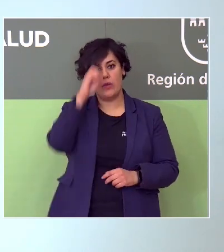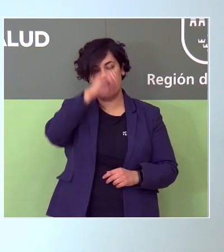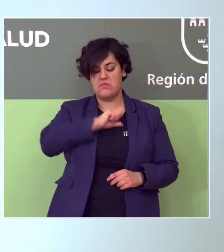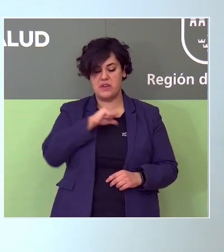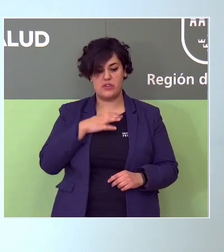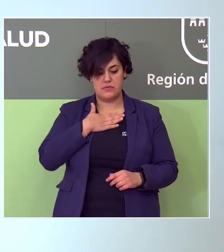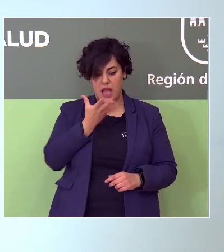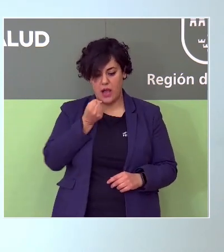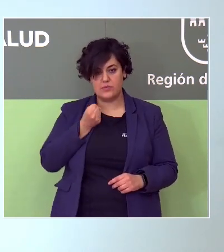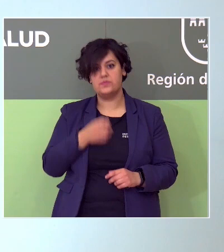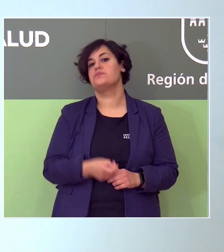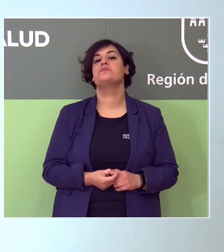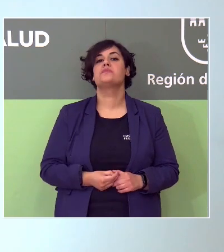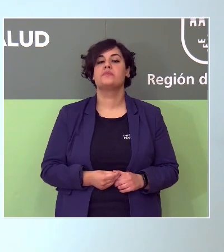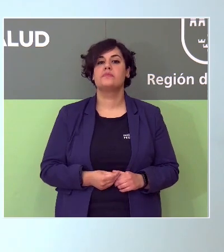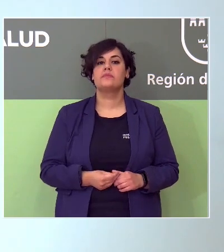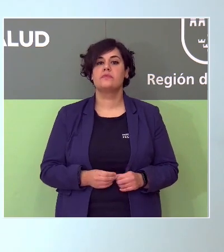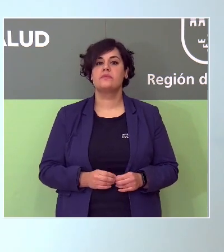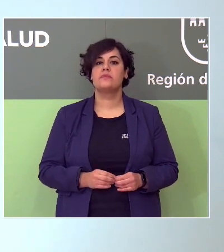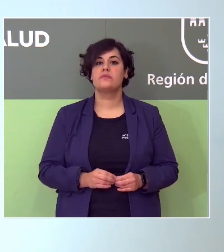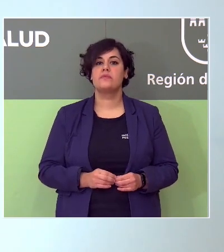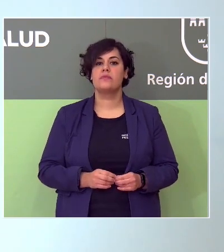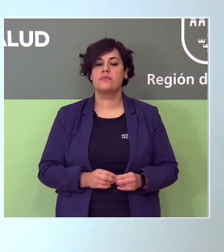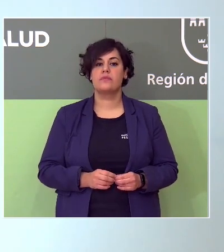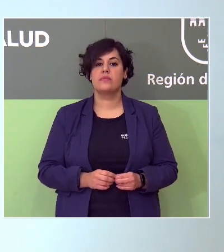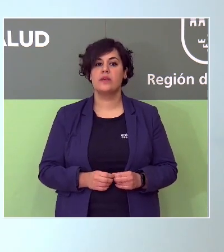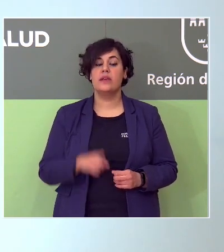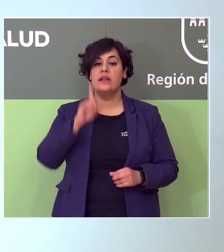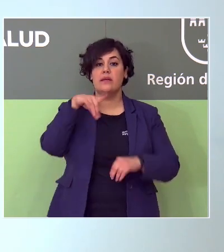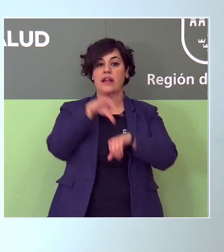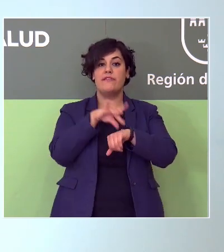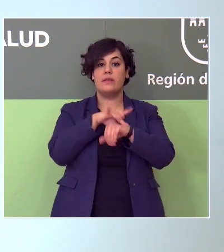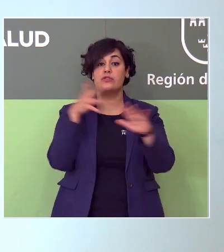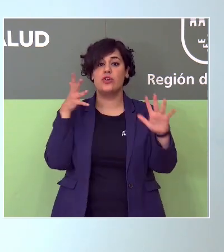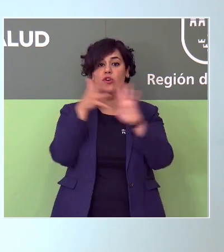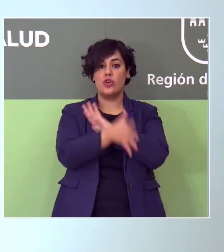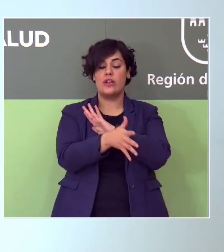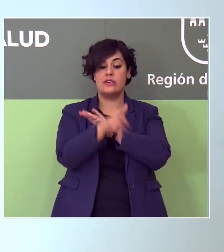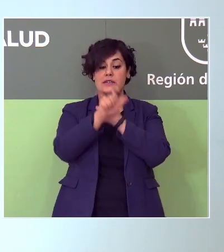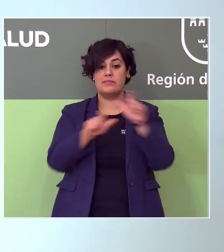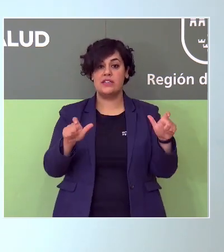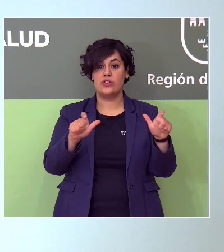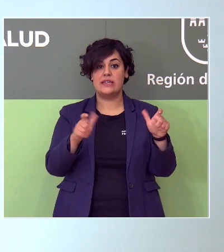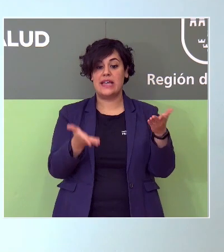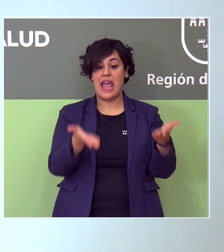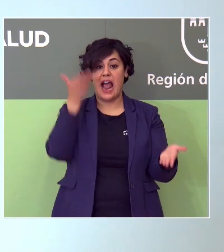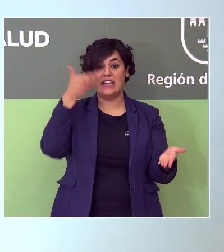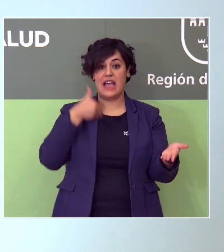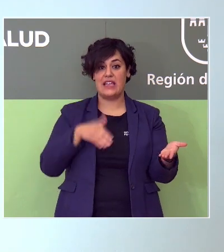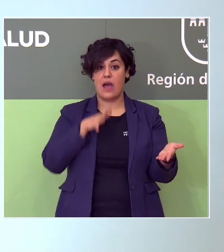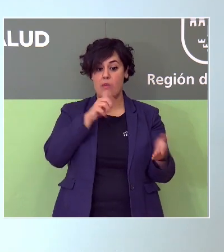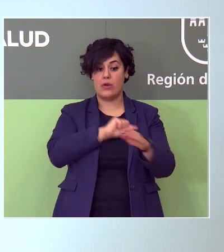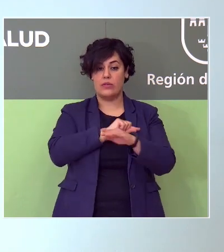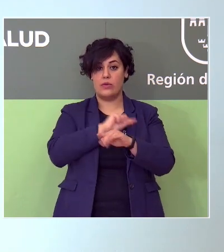Pregunta de Baldo Cortón, DF. ¿Se convierten en enfermos crónicos los dados de alta por COVID-19 porque además